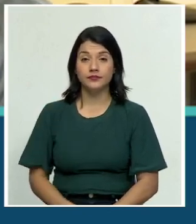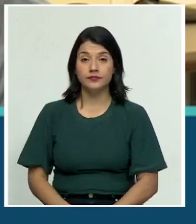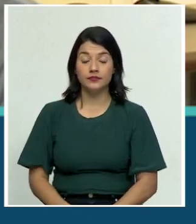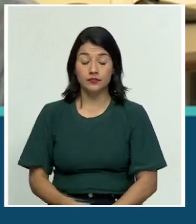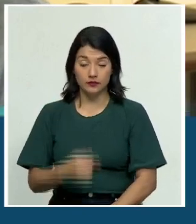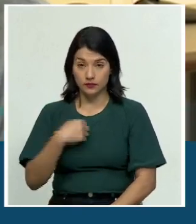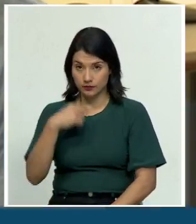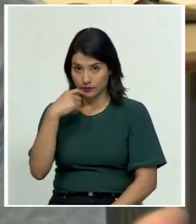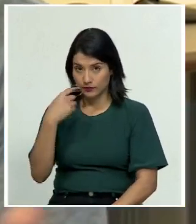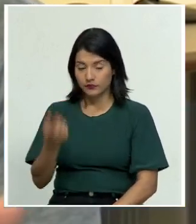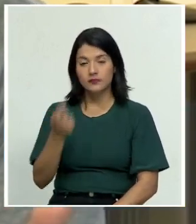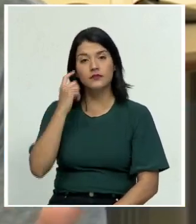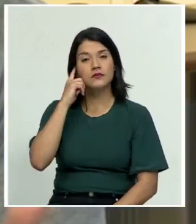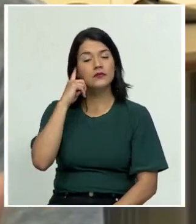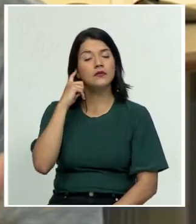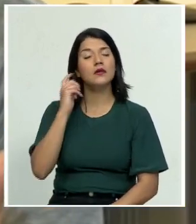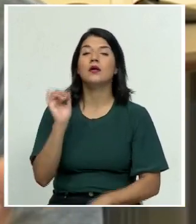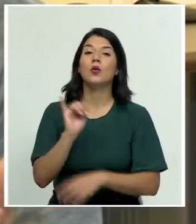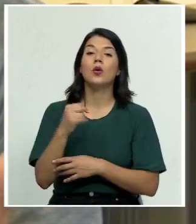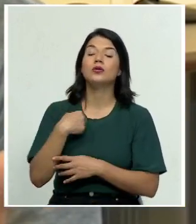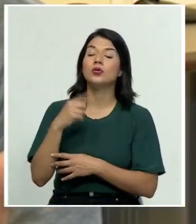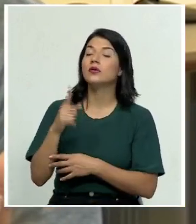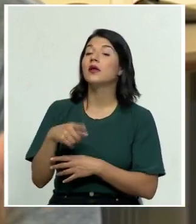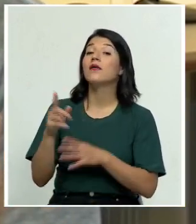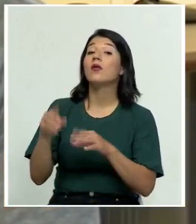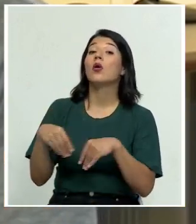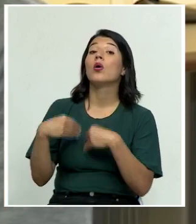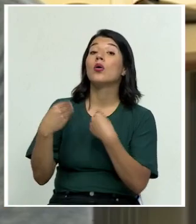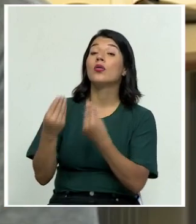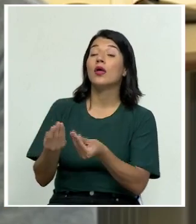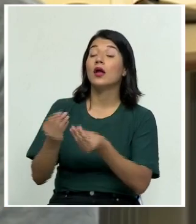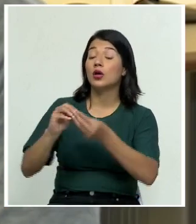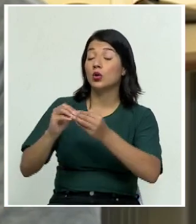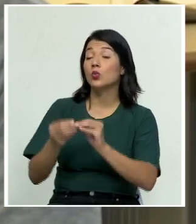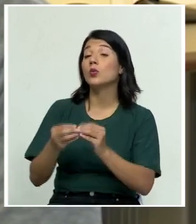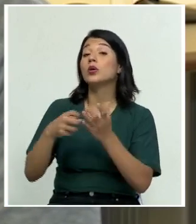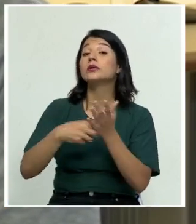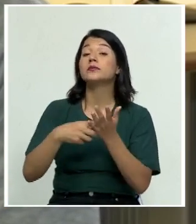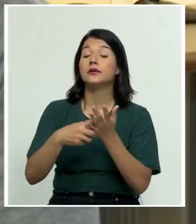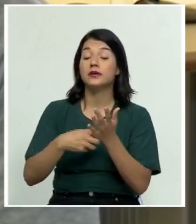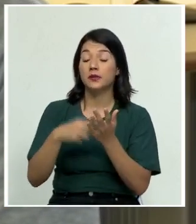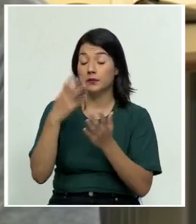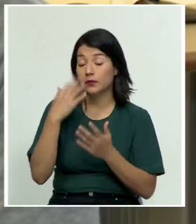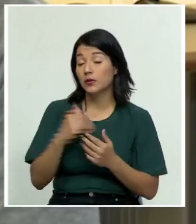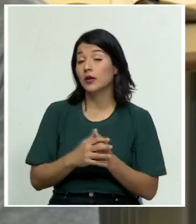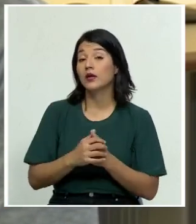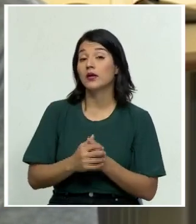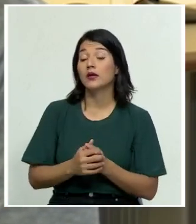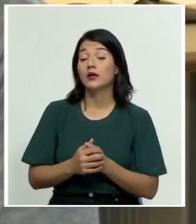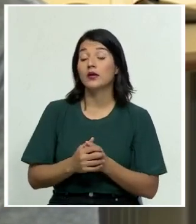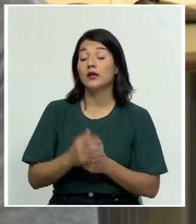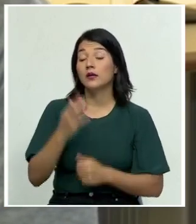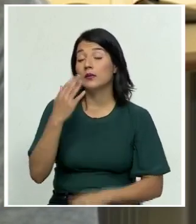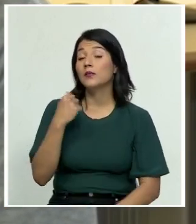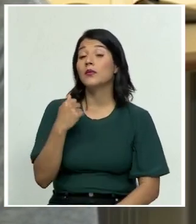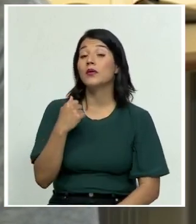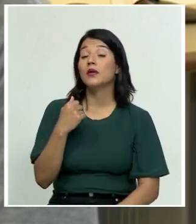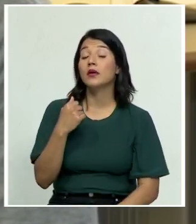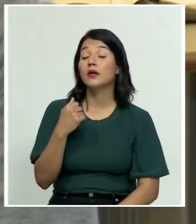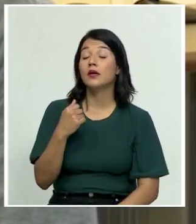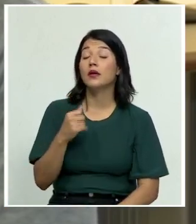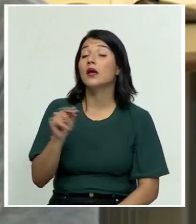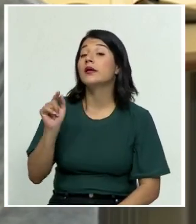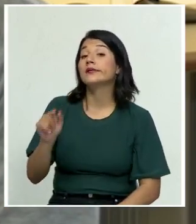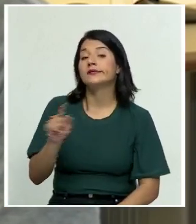uno le dice, tengo que dar el número de expediente porque ella no va a saber